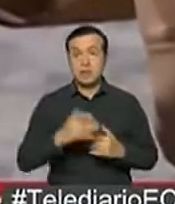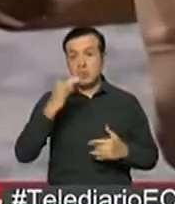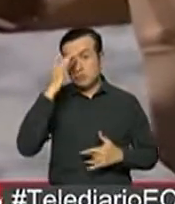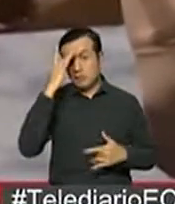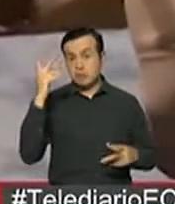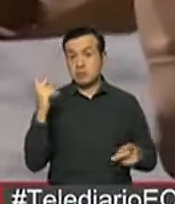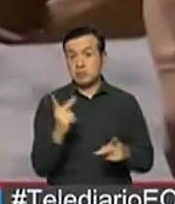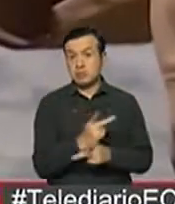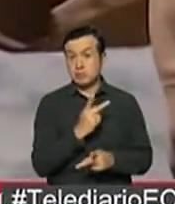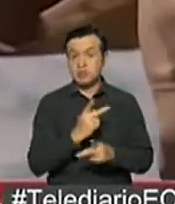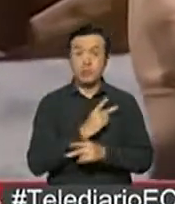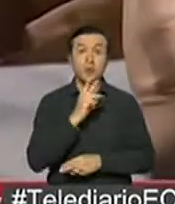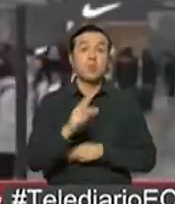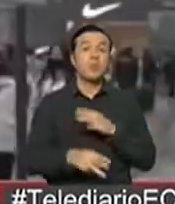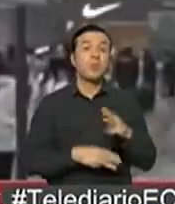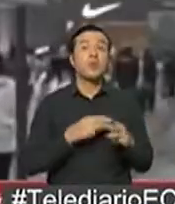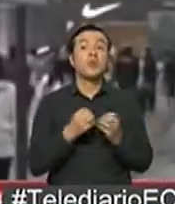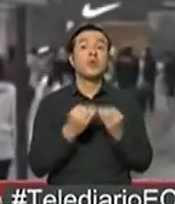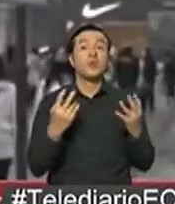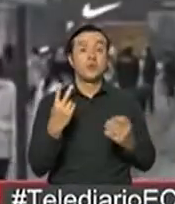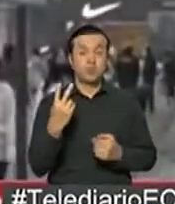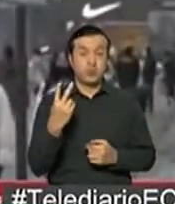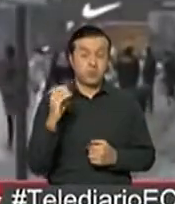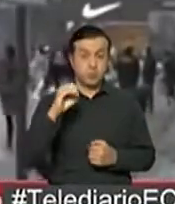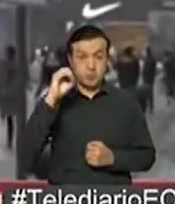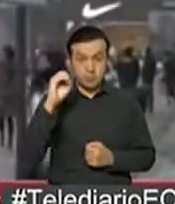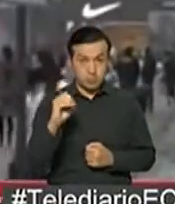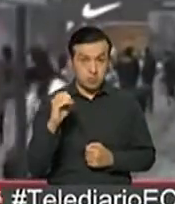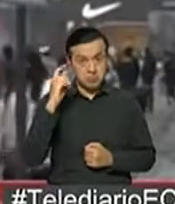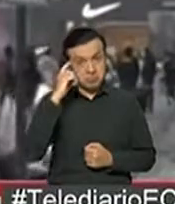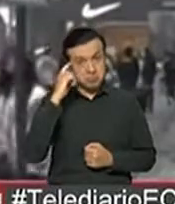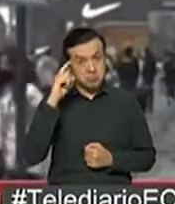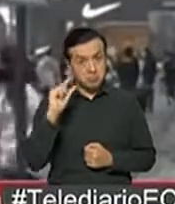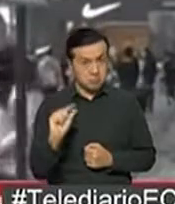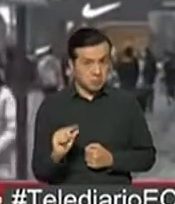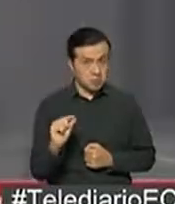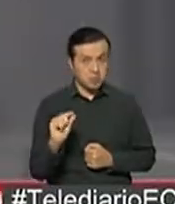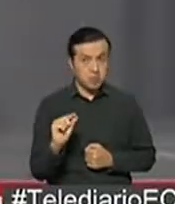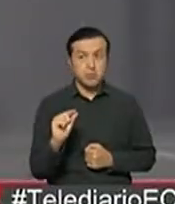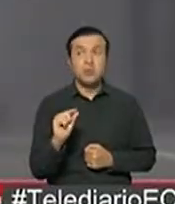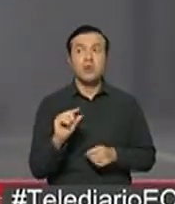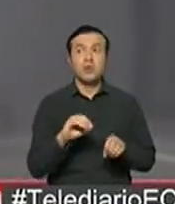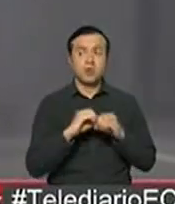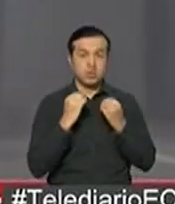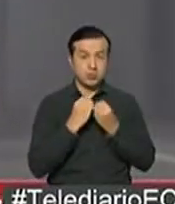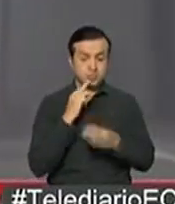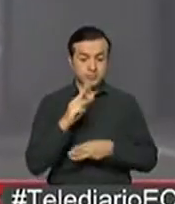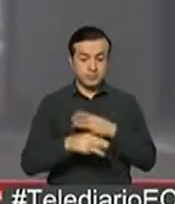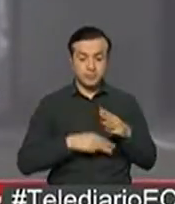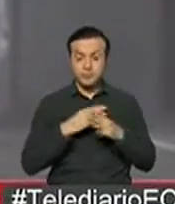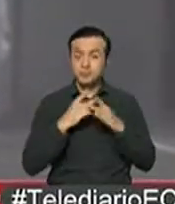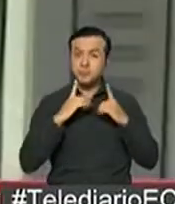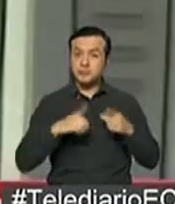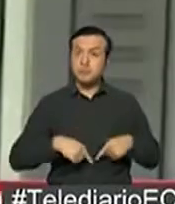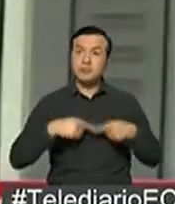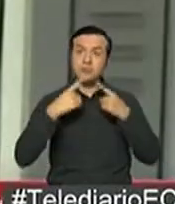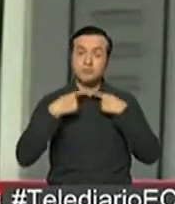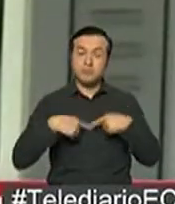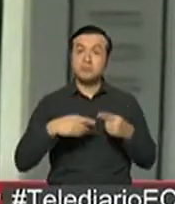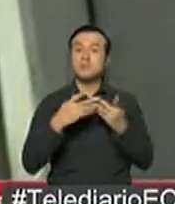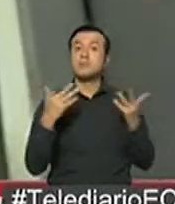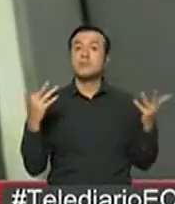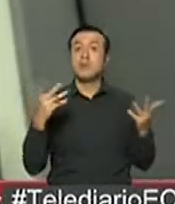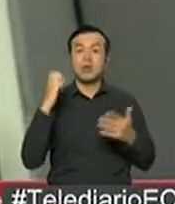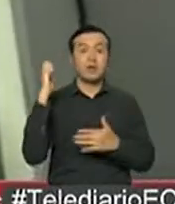coronavirus a nivel mundial es del 2 por ciento considerada baja por ello la organización mundial de la salud resolvió no